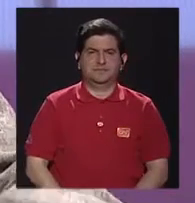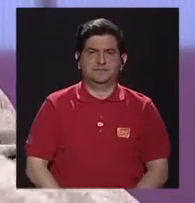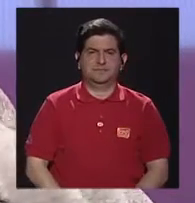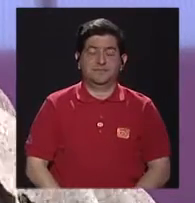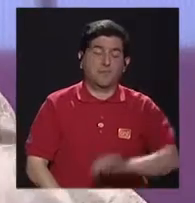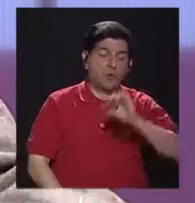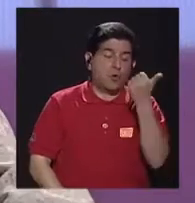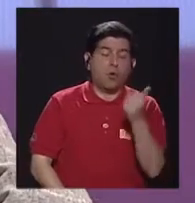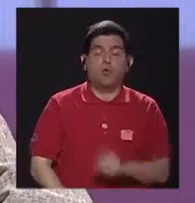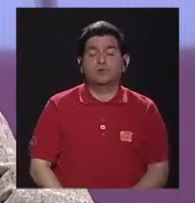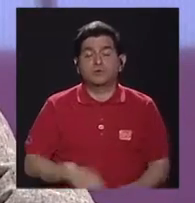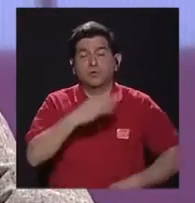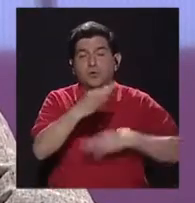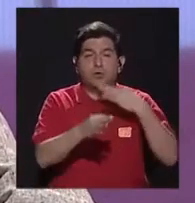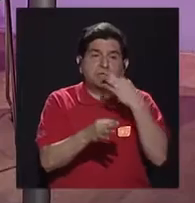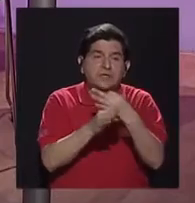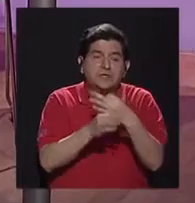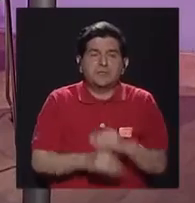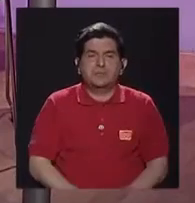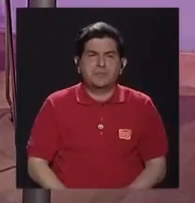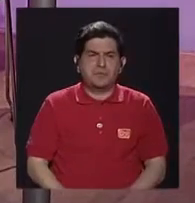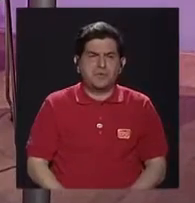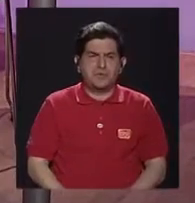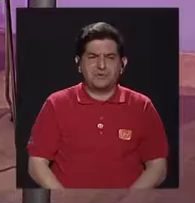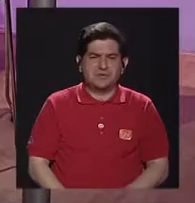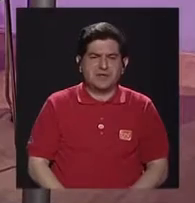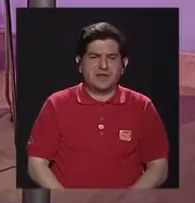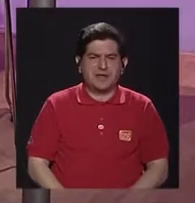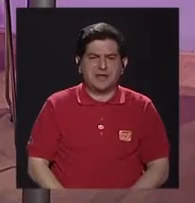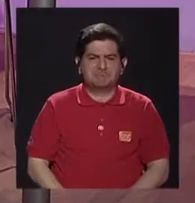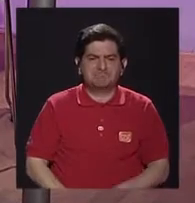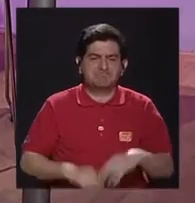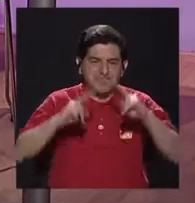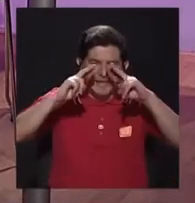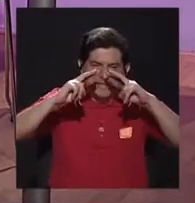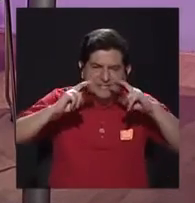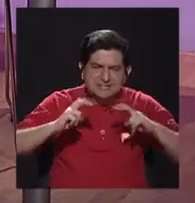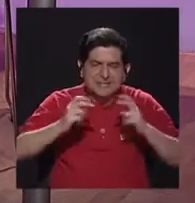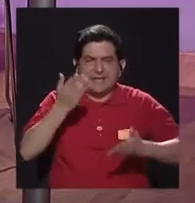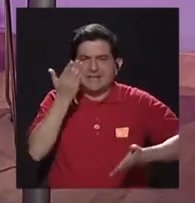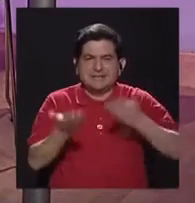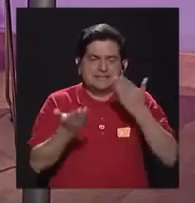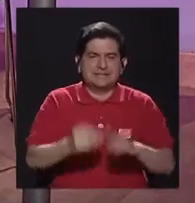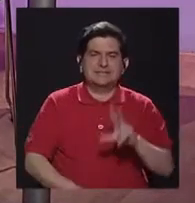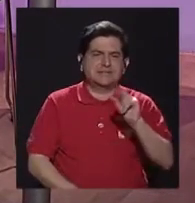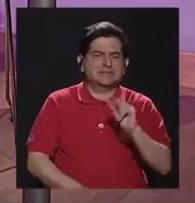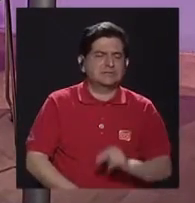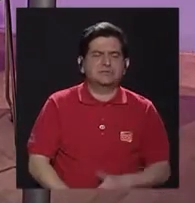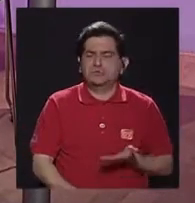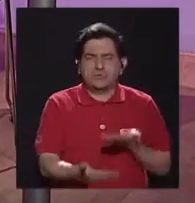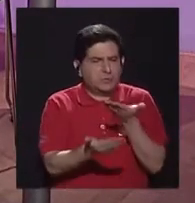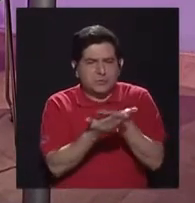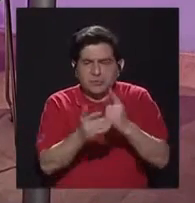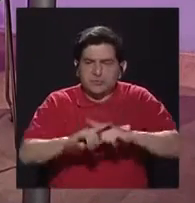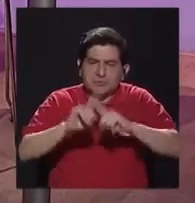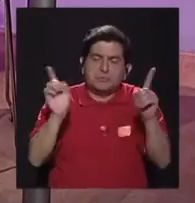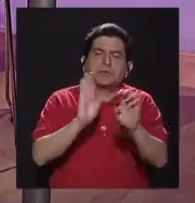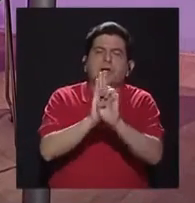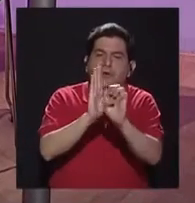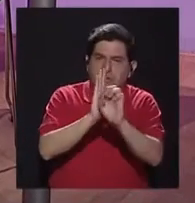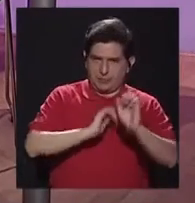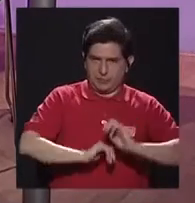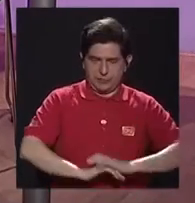Y otros institutos que no vienen al caso, digamos, discutir porque no están planteados, pero otros institutos como, por